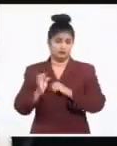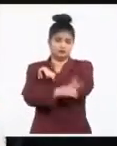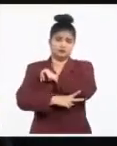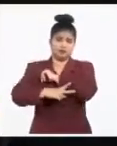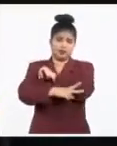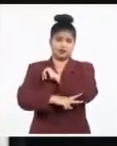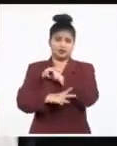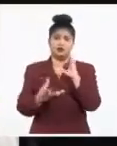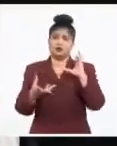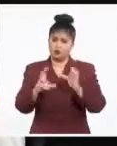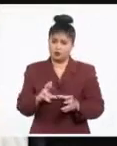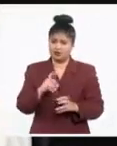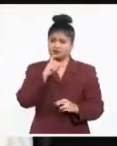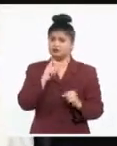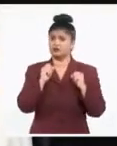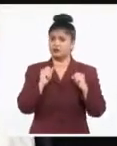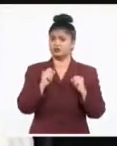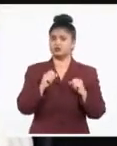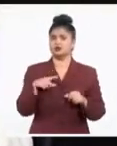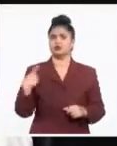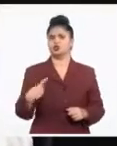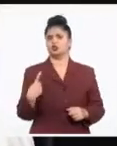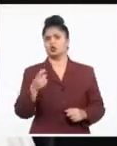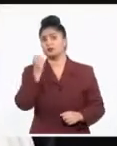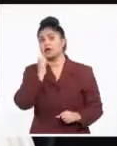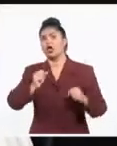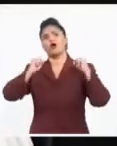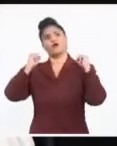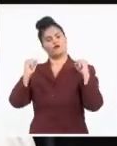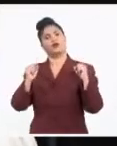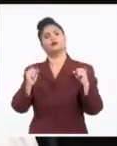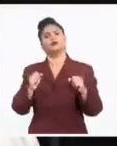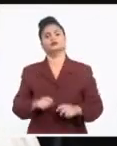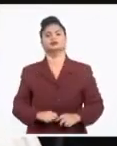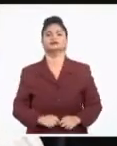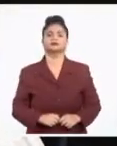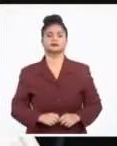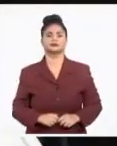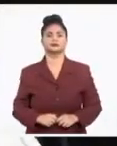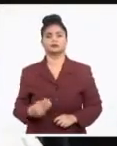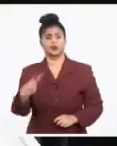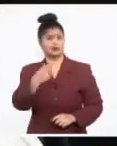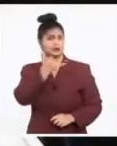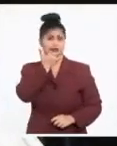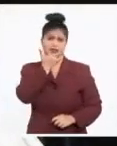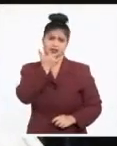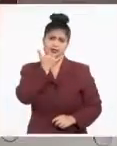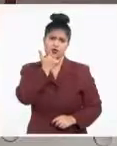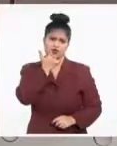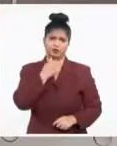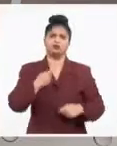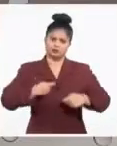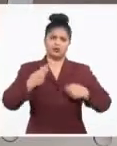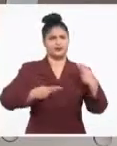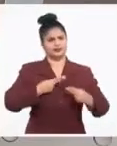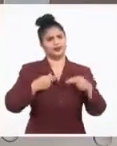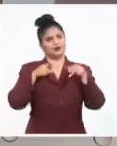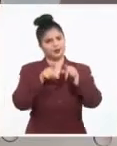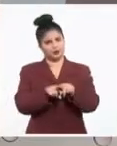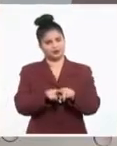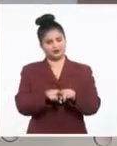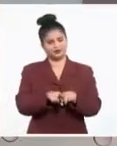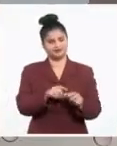en esta zona y tenemos que hacer bien exacto en la defensa, no cometer errores para que todo salga bien en el juego. Y hoy